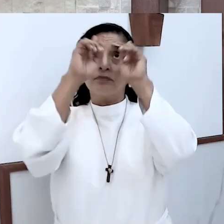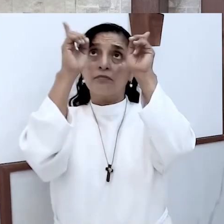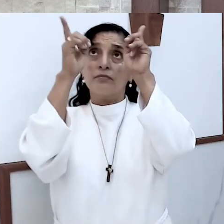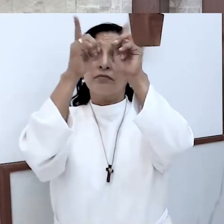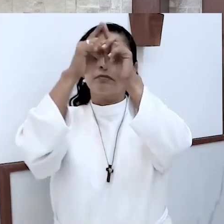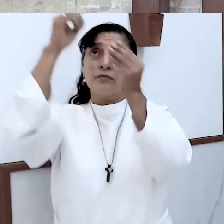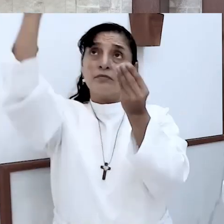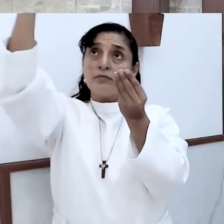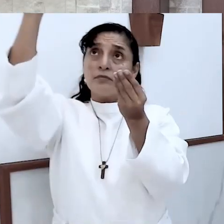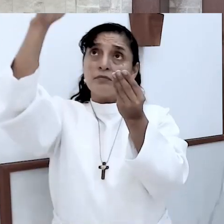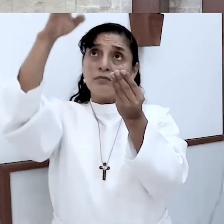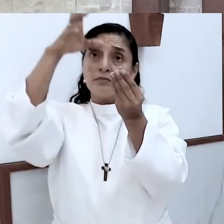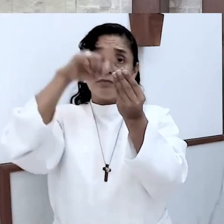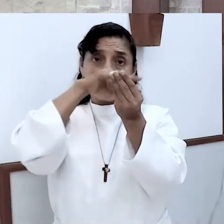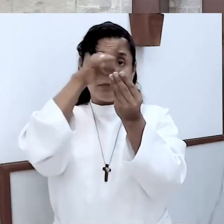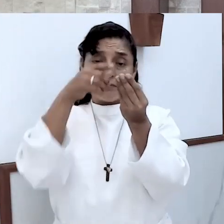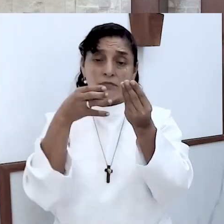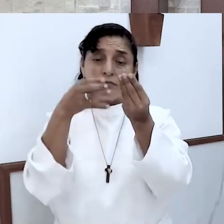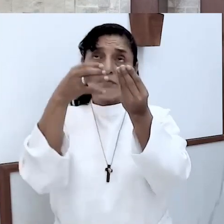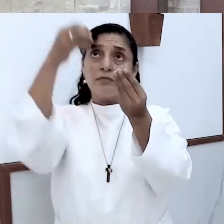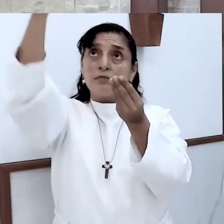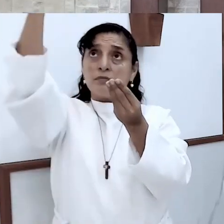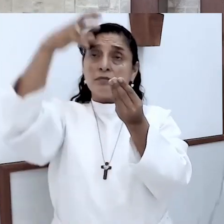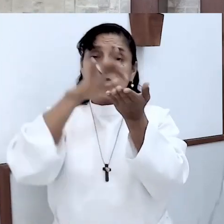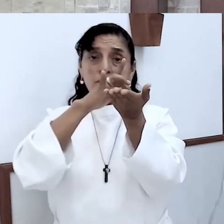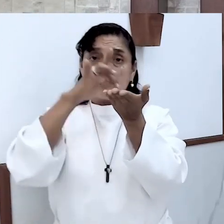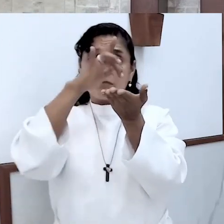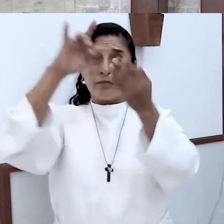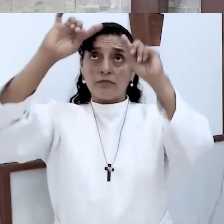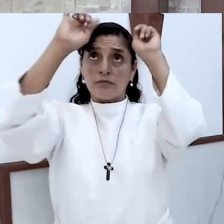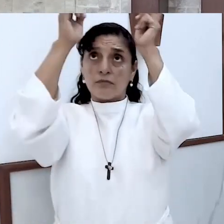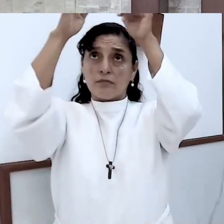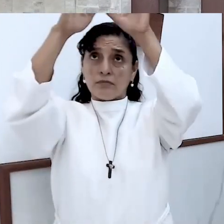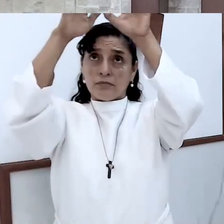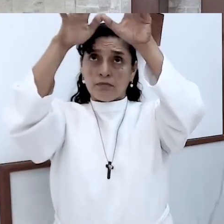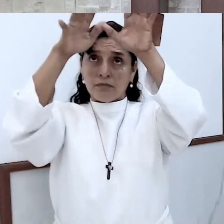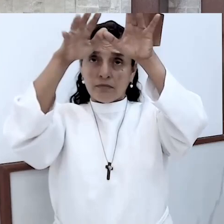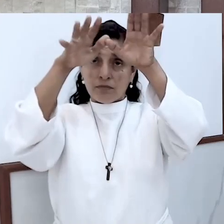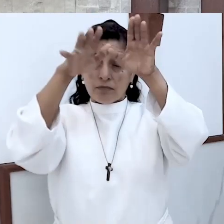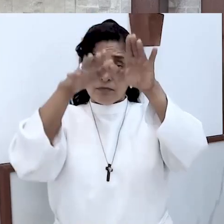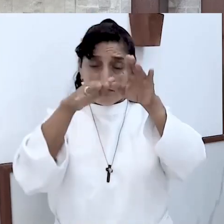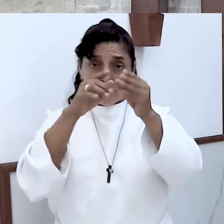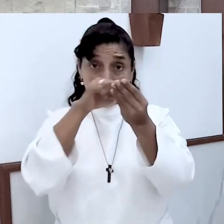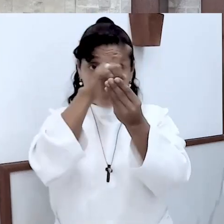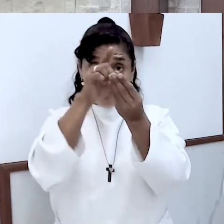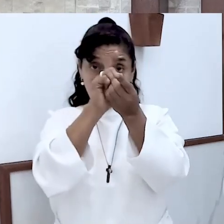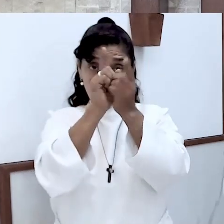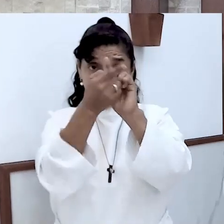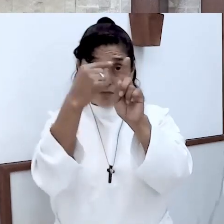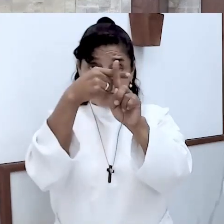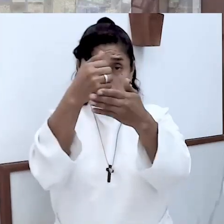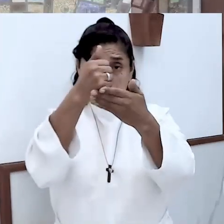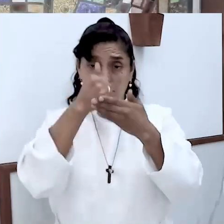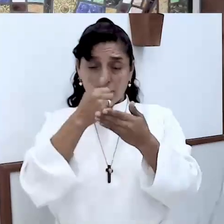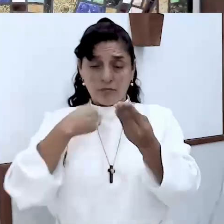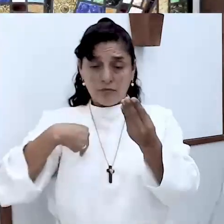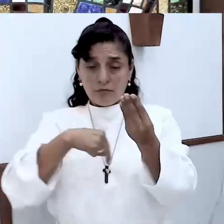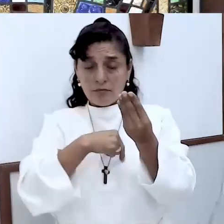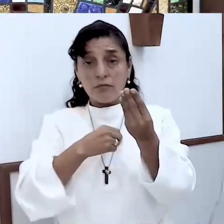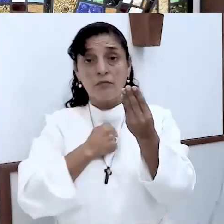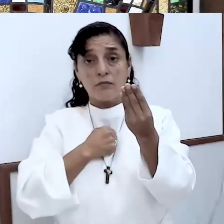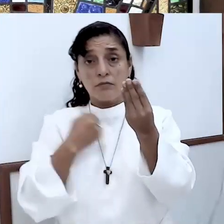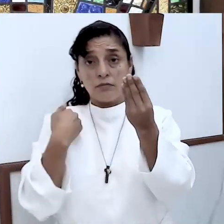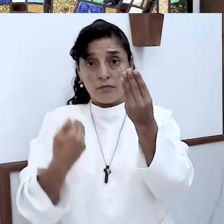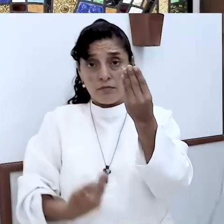santifiques estos dones con la efusión de tu Espíritu, de manera que se conviertan para nosotros en